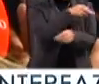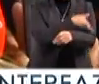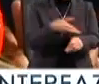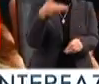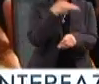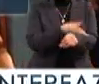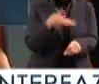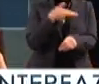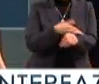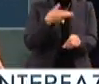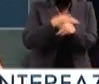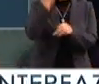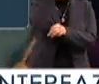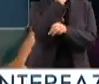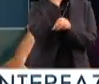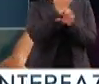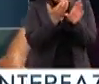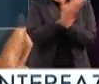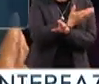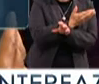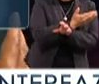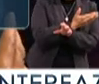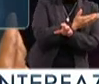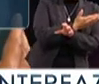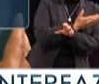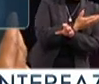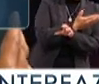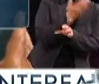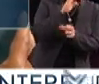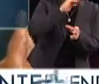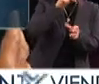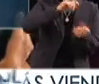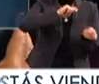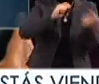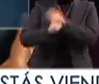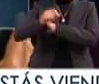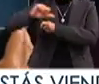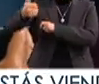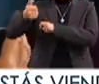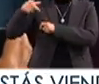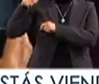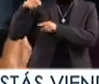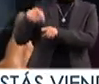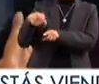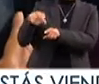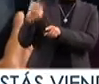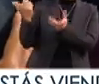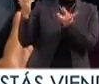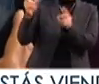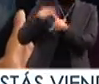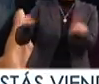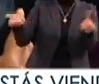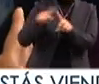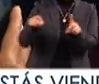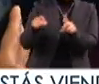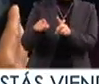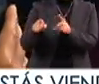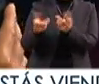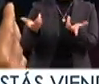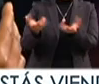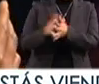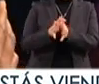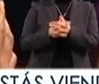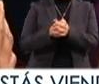evaluación previa por una cuestión diferente, que es